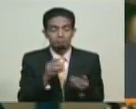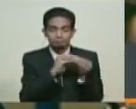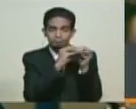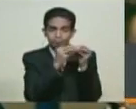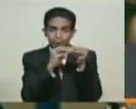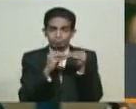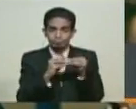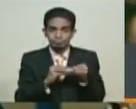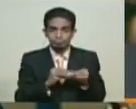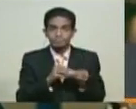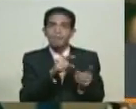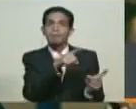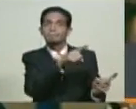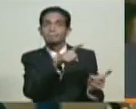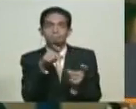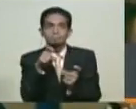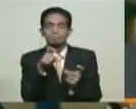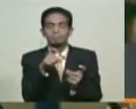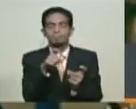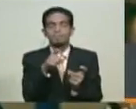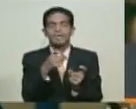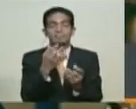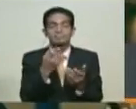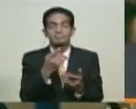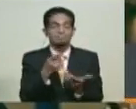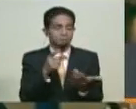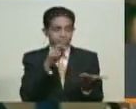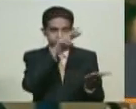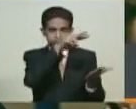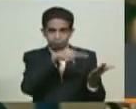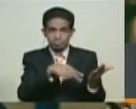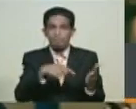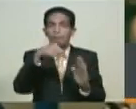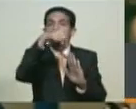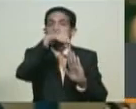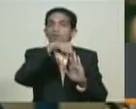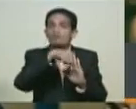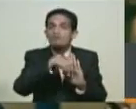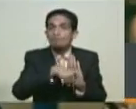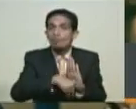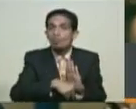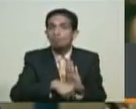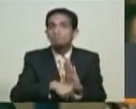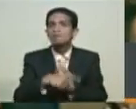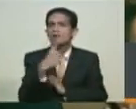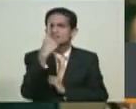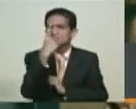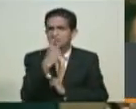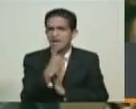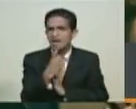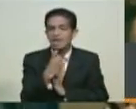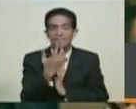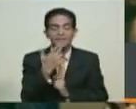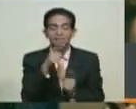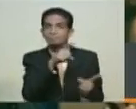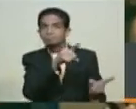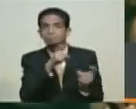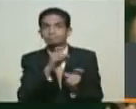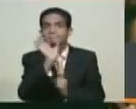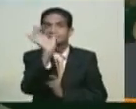revisión profunda, seria y transparente de las tasas de interés como un